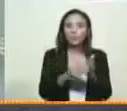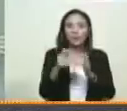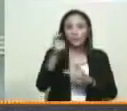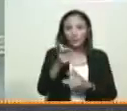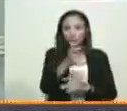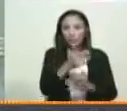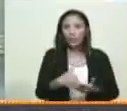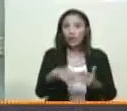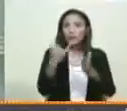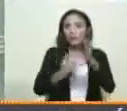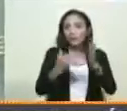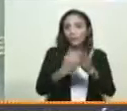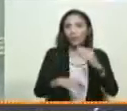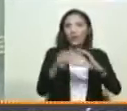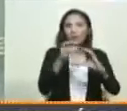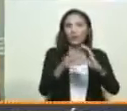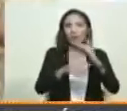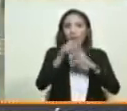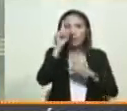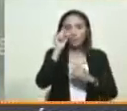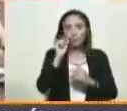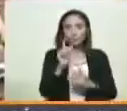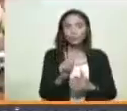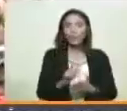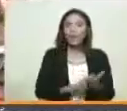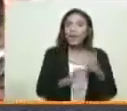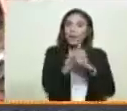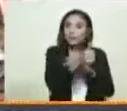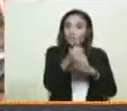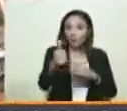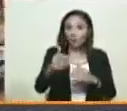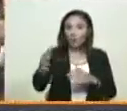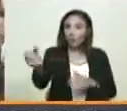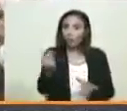6.446.000. Si los